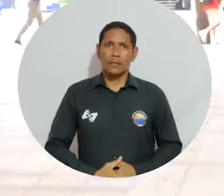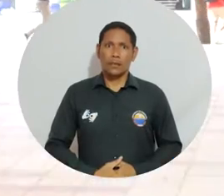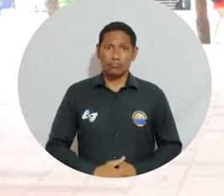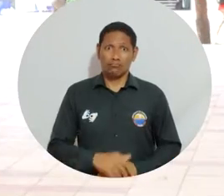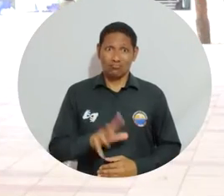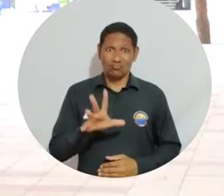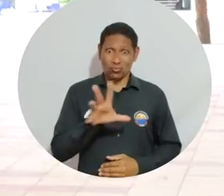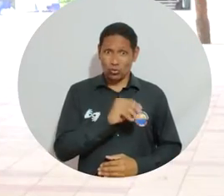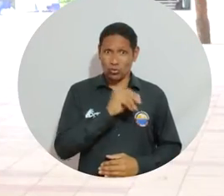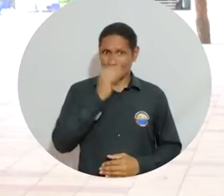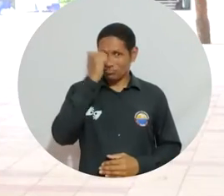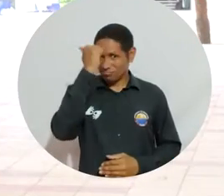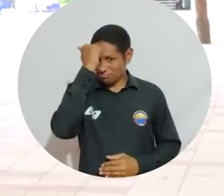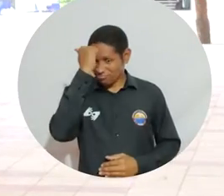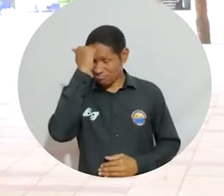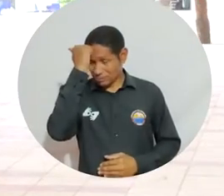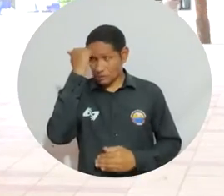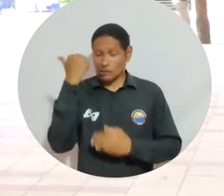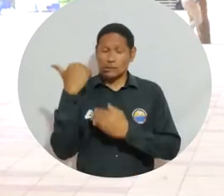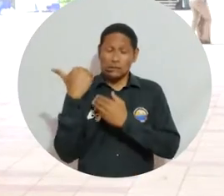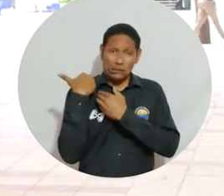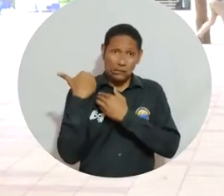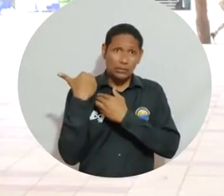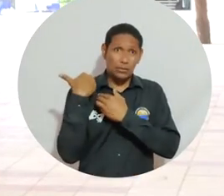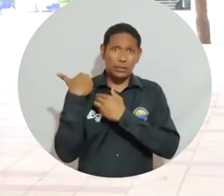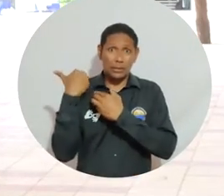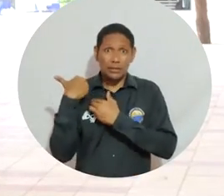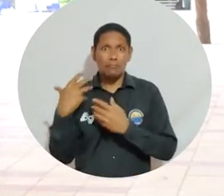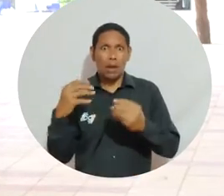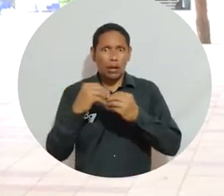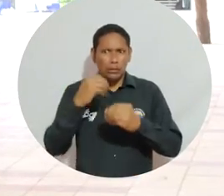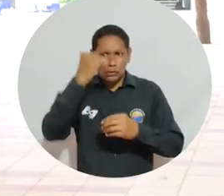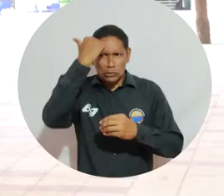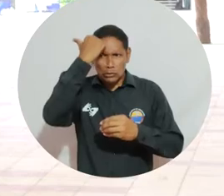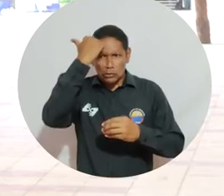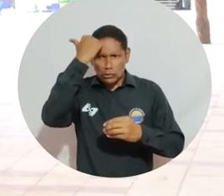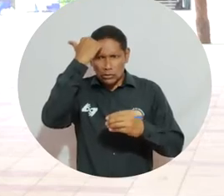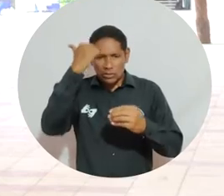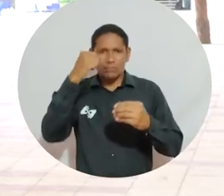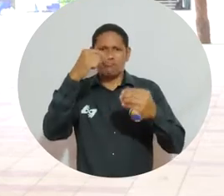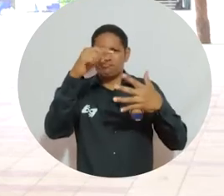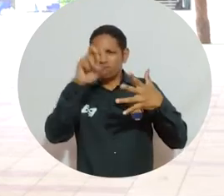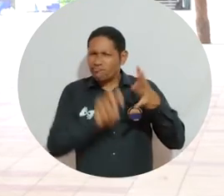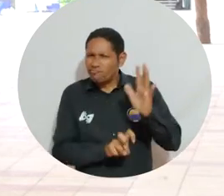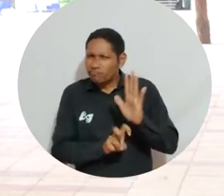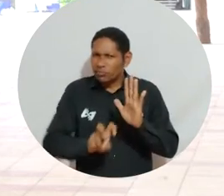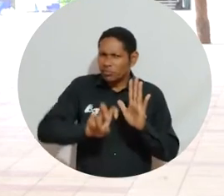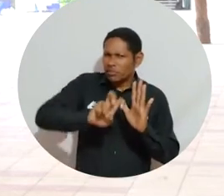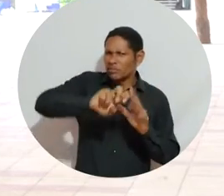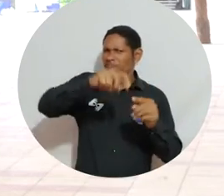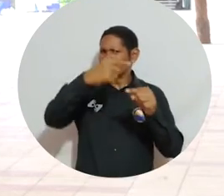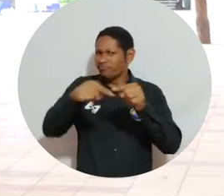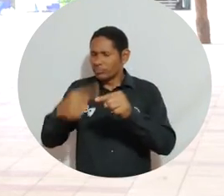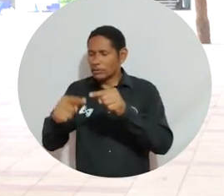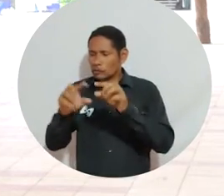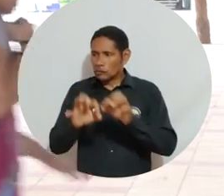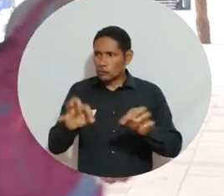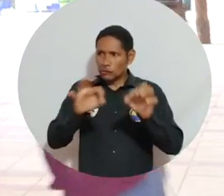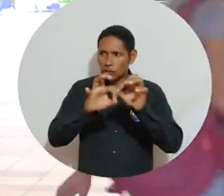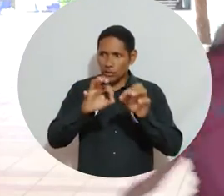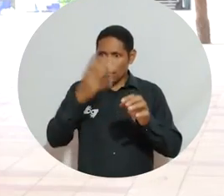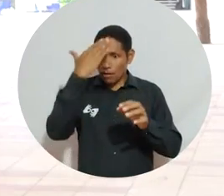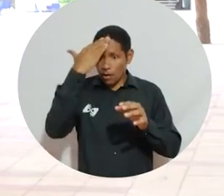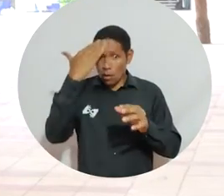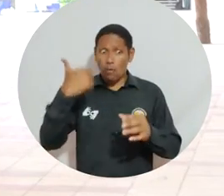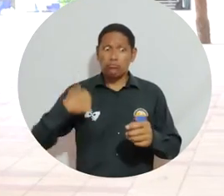Que todos los docentes, todos quienes tenemos esta vocación de ser docentes, educadores en todos los niveles, podamos